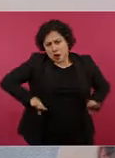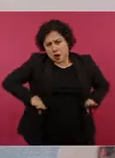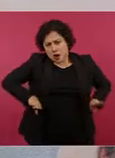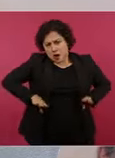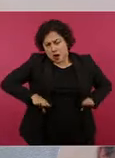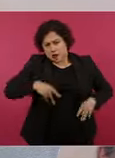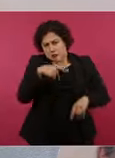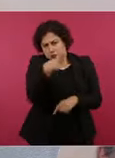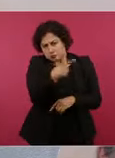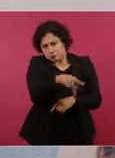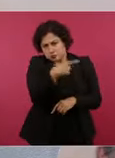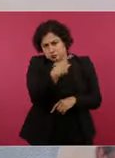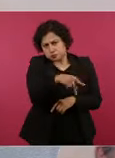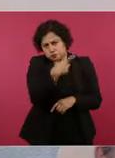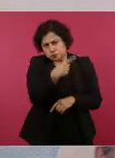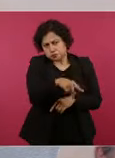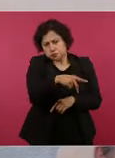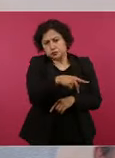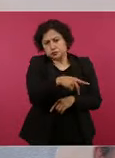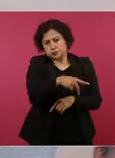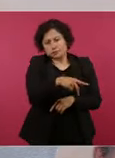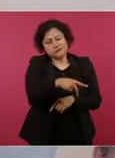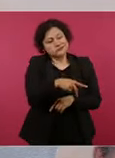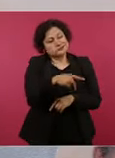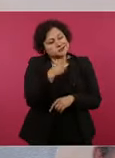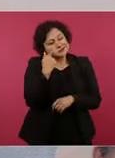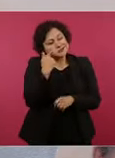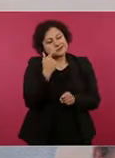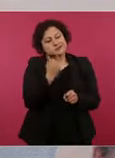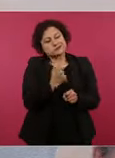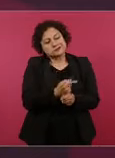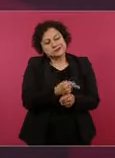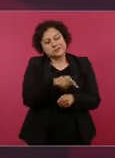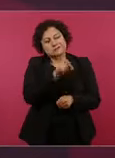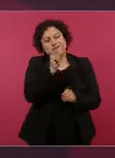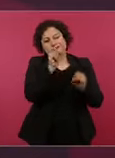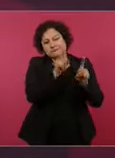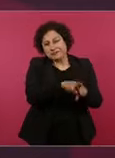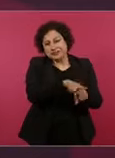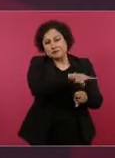muy a favor del conservadurismo.